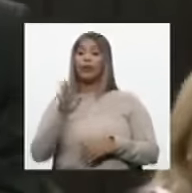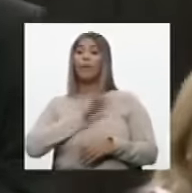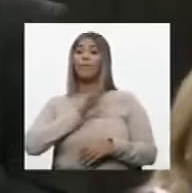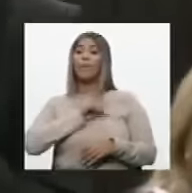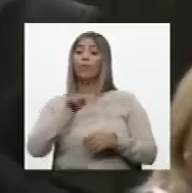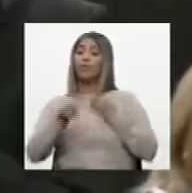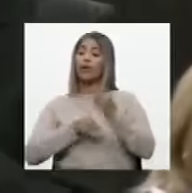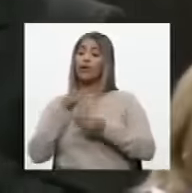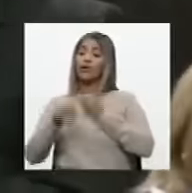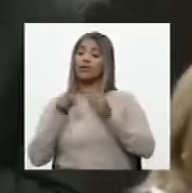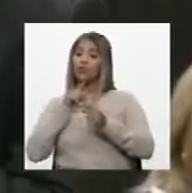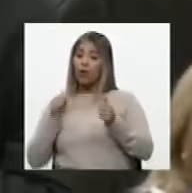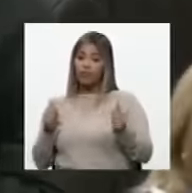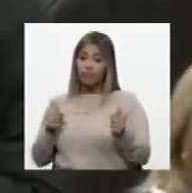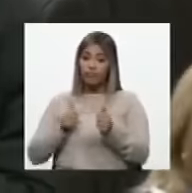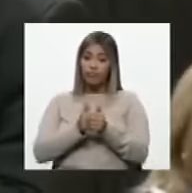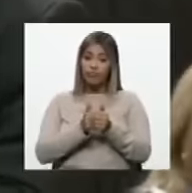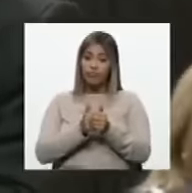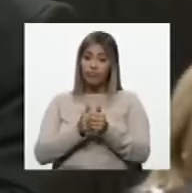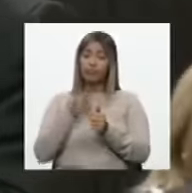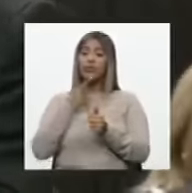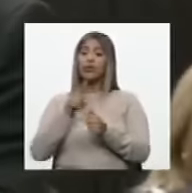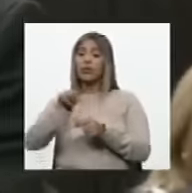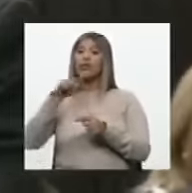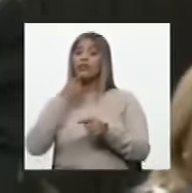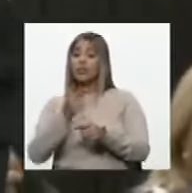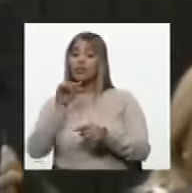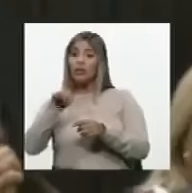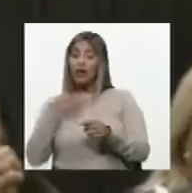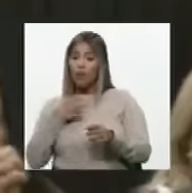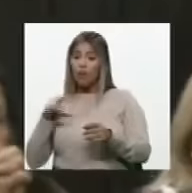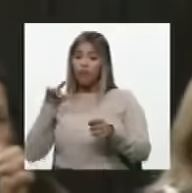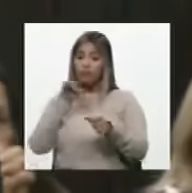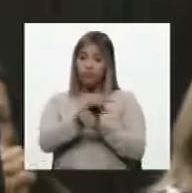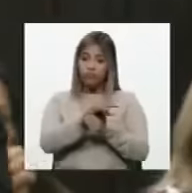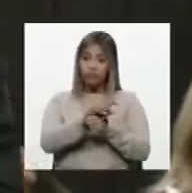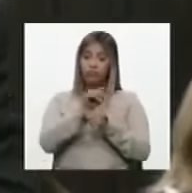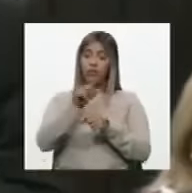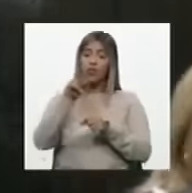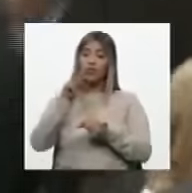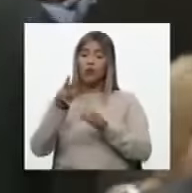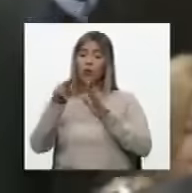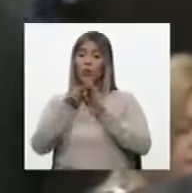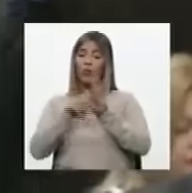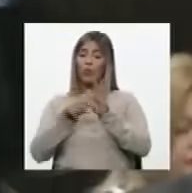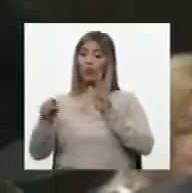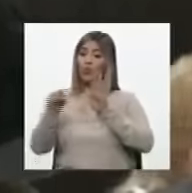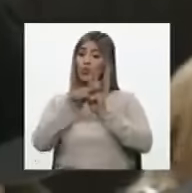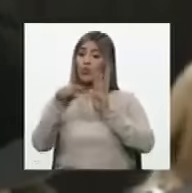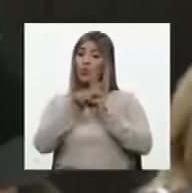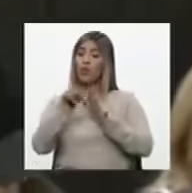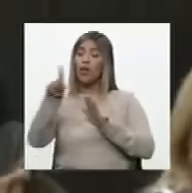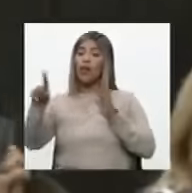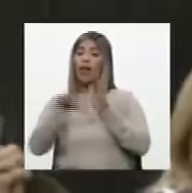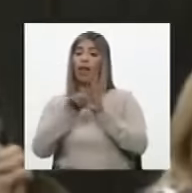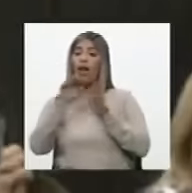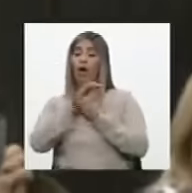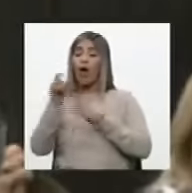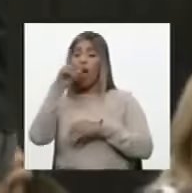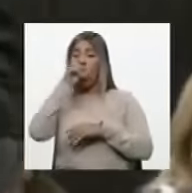los que lo llegaron a acompañar, quienes justificaron el golpe de Estado contra él con dos elementos. Uno, que la ley orgánica